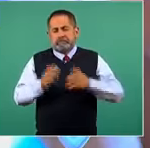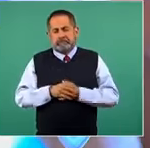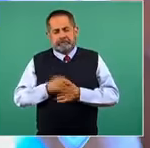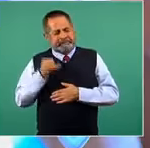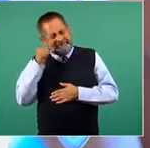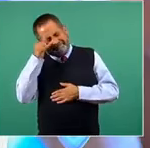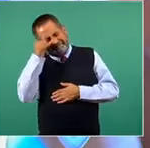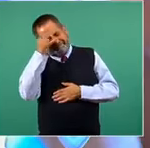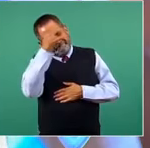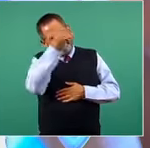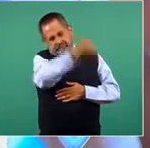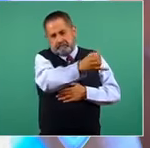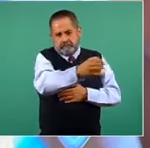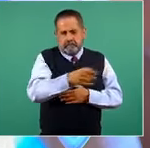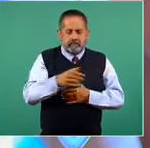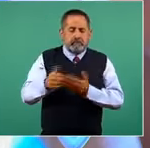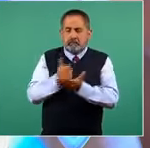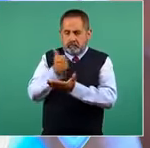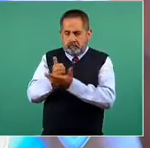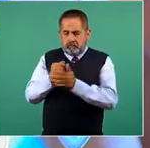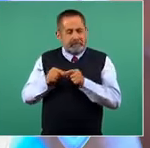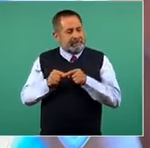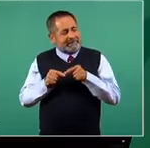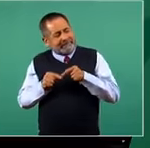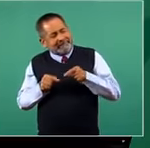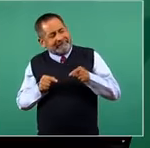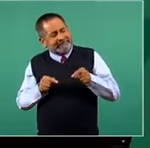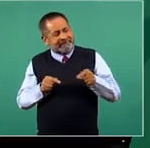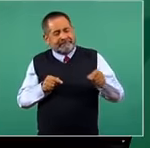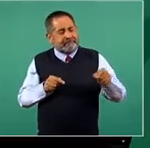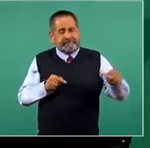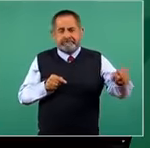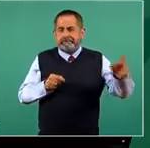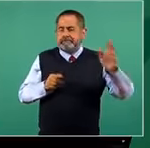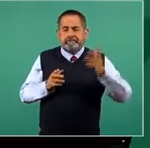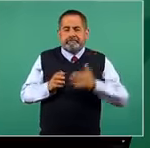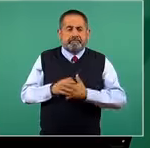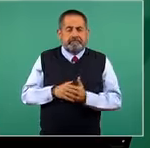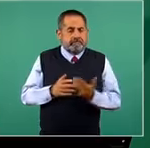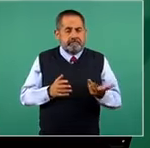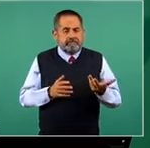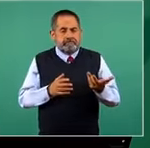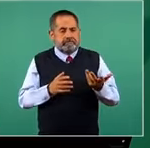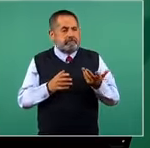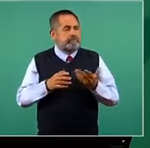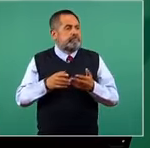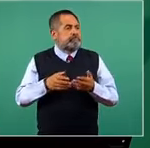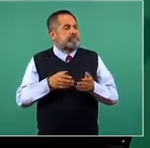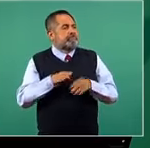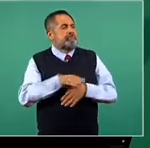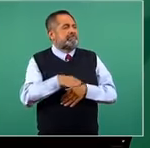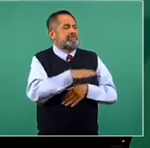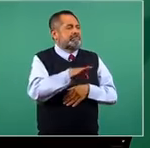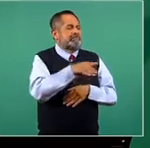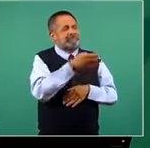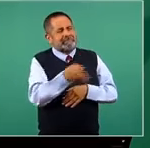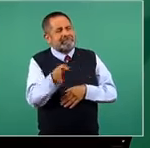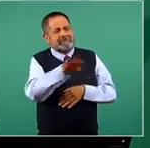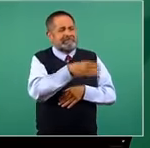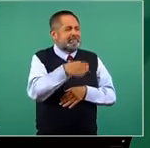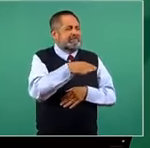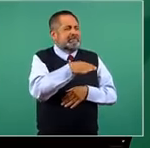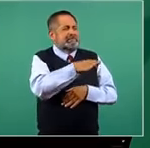lejana con respecto a una ciudad, hay un camino primero de pequeño, de asfaltado, pero luego hay un camino de terracería y luego